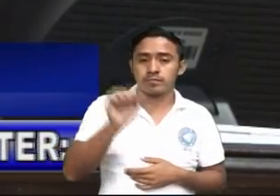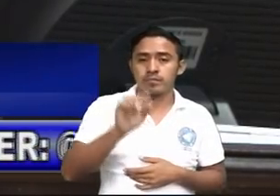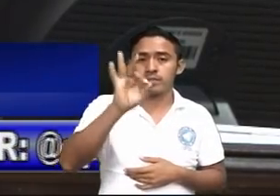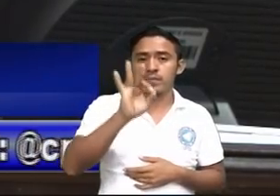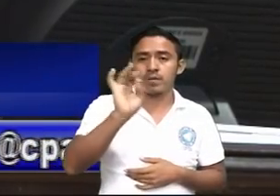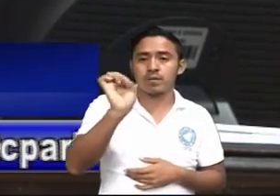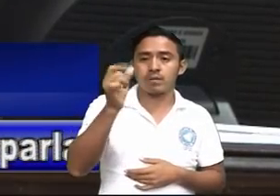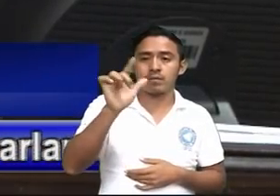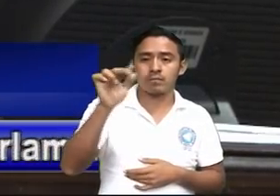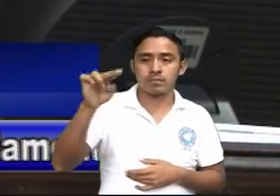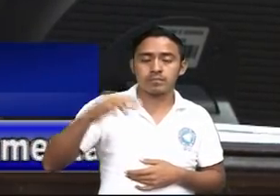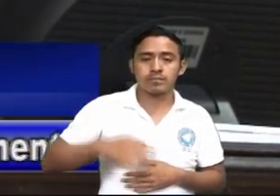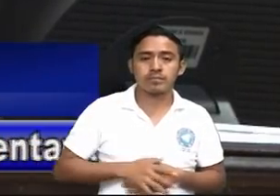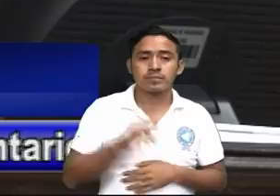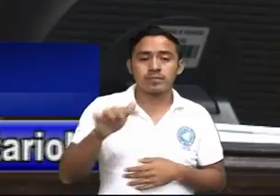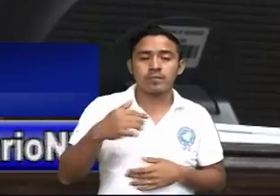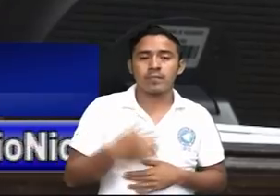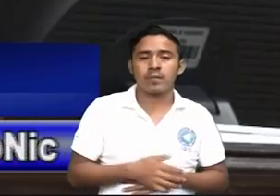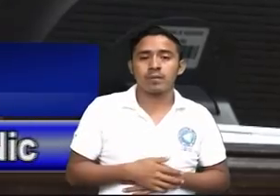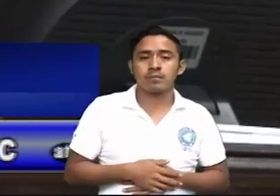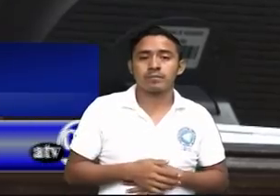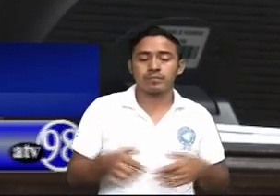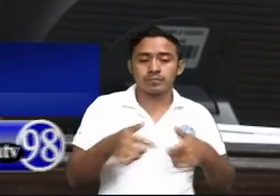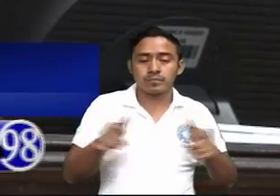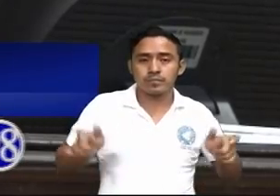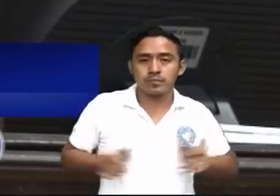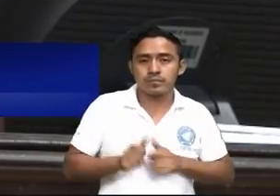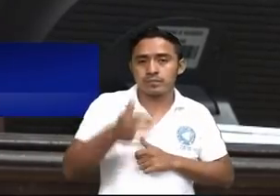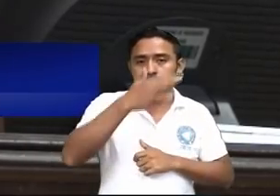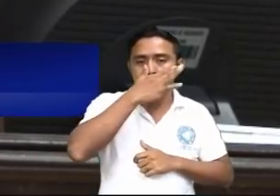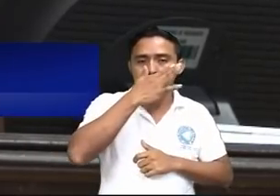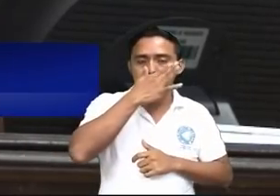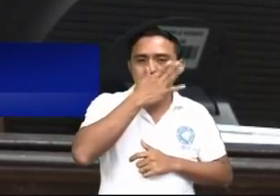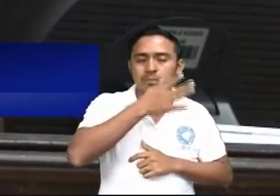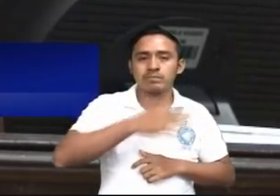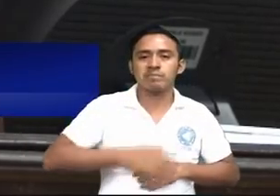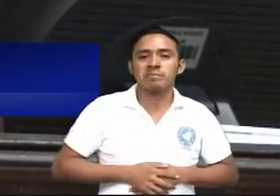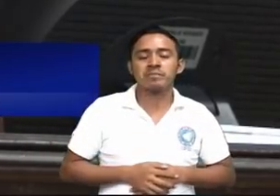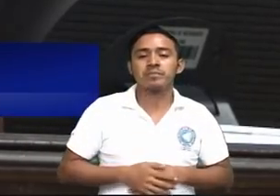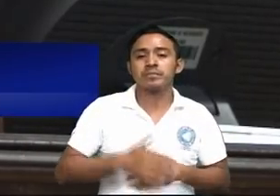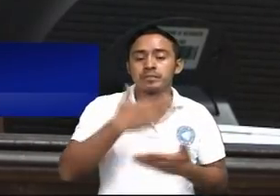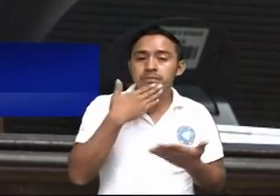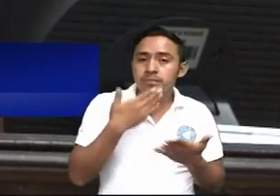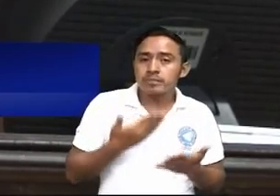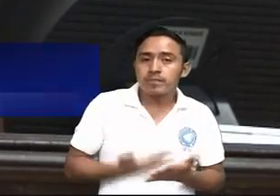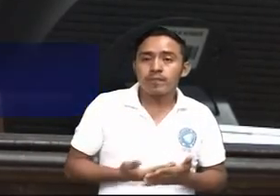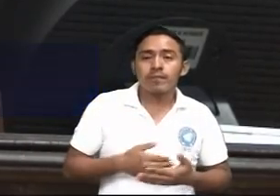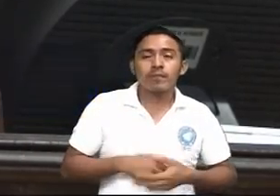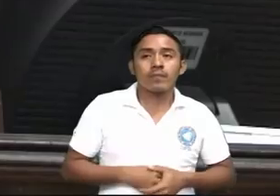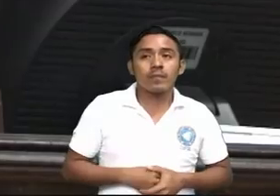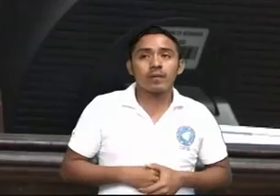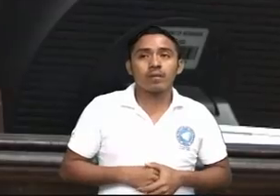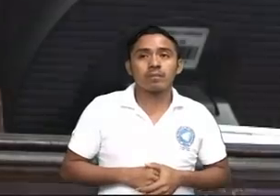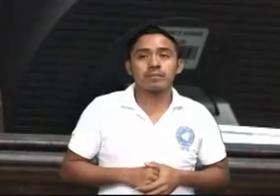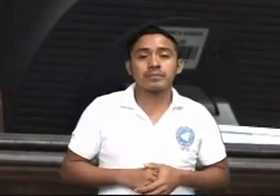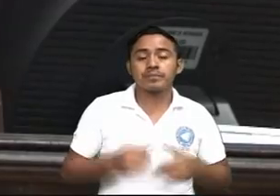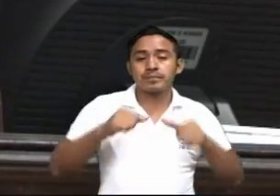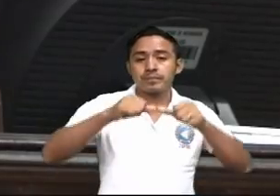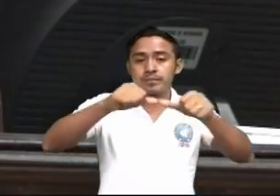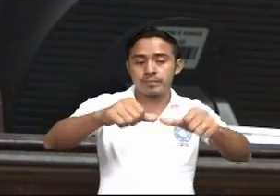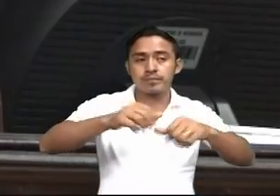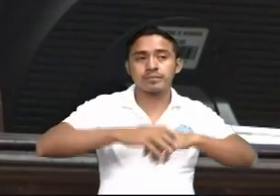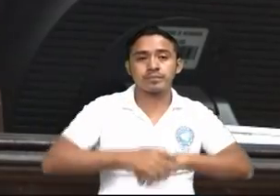Frente Sandinista y a esta bancada sandinista. Gracias y vamos